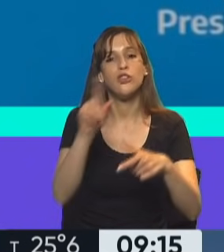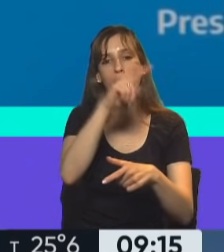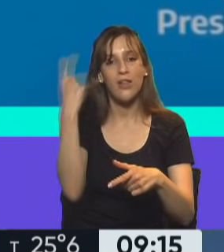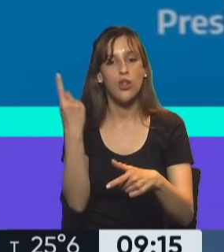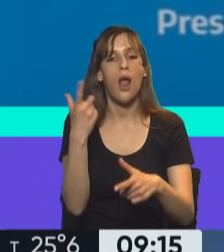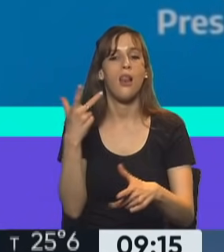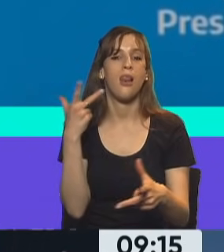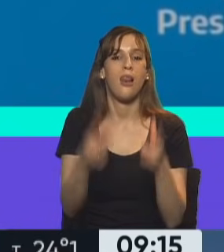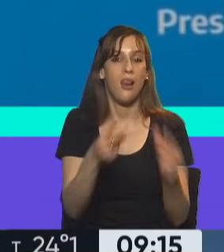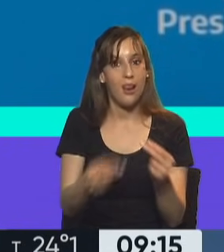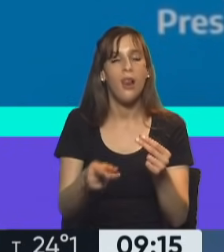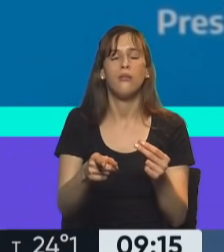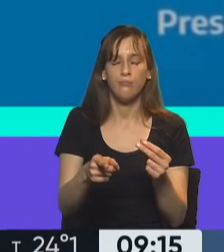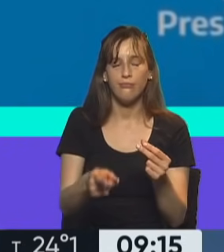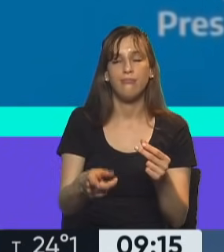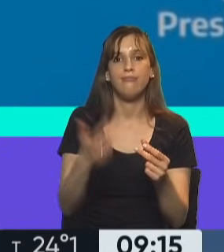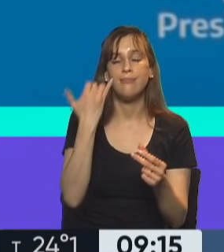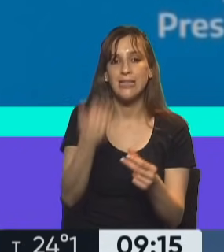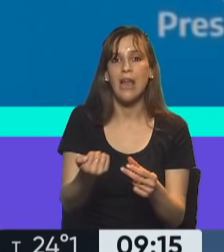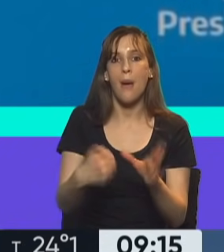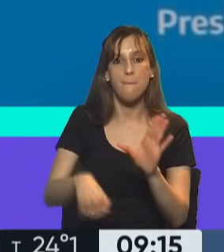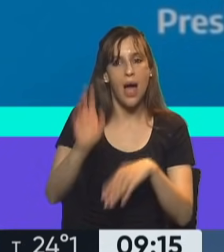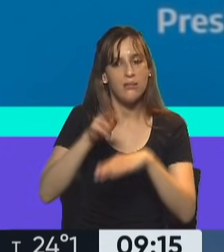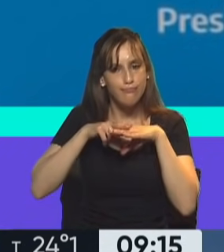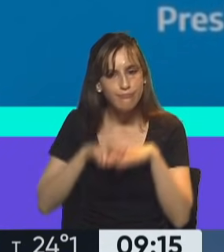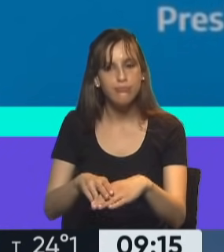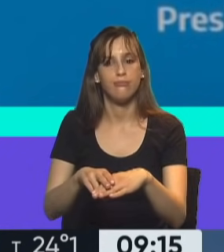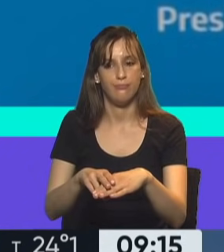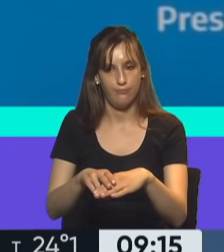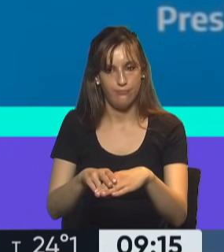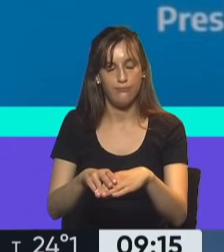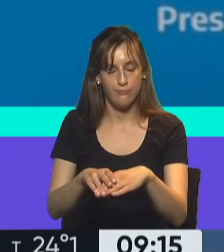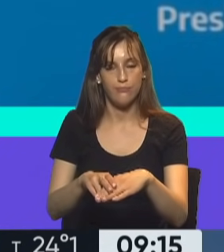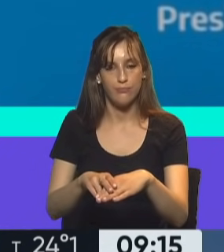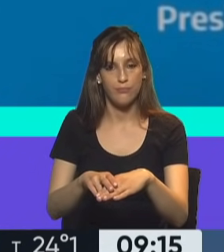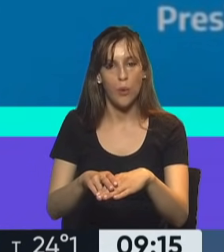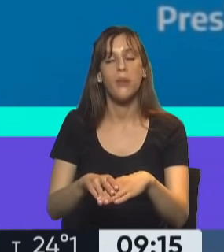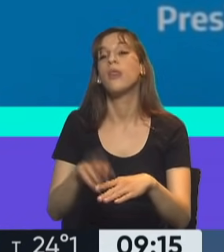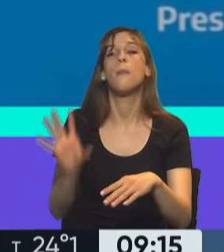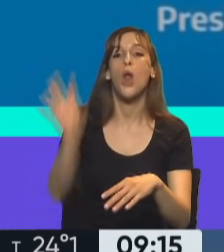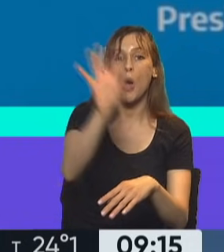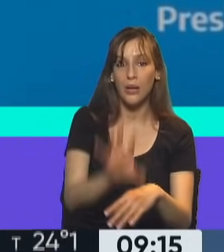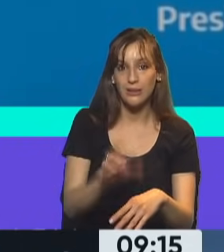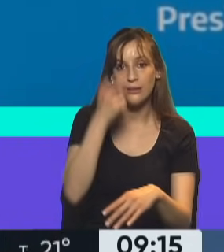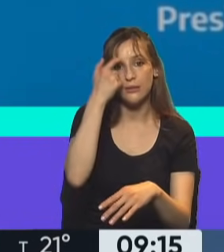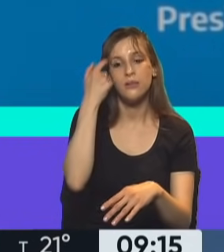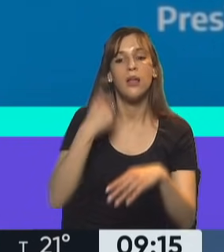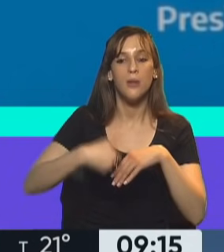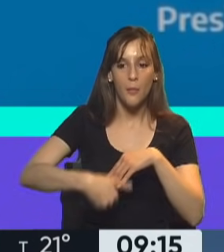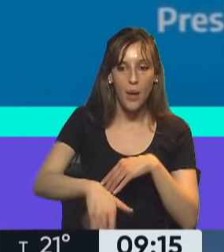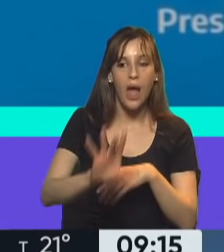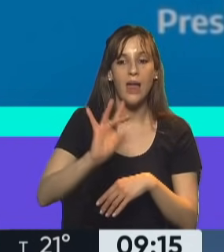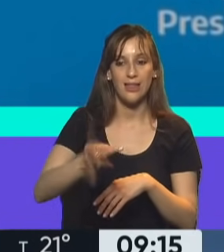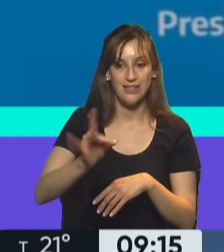está trabajando en esa recomendación específica junto con las provincias, y a partir de diciembre se va a empezar